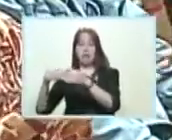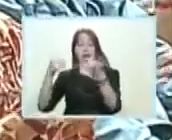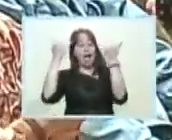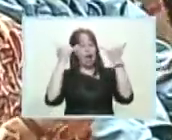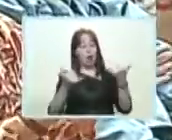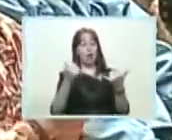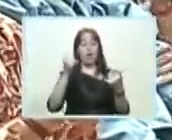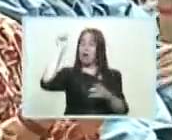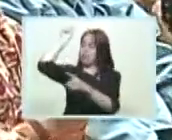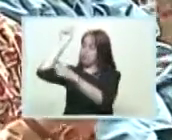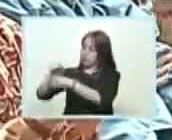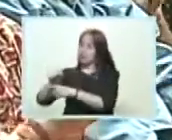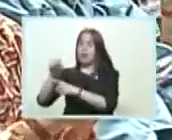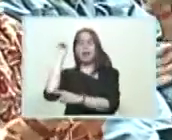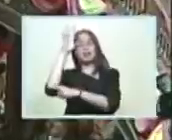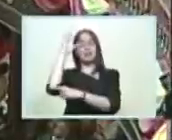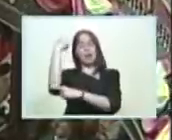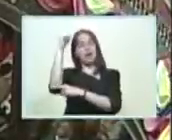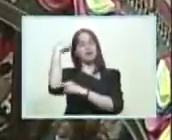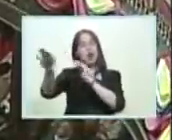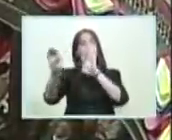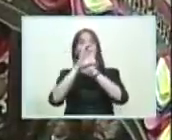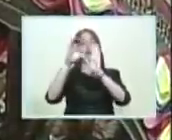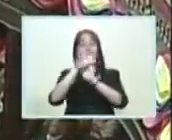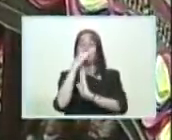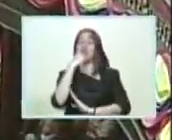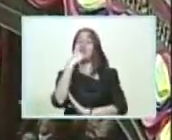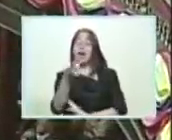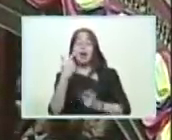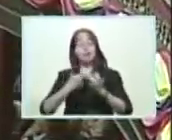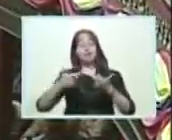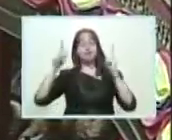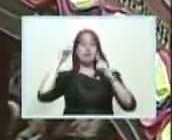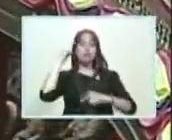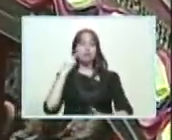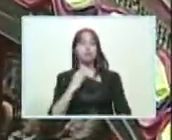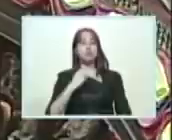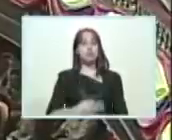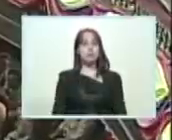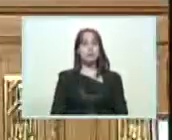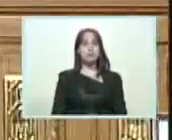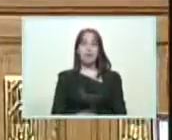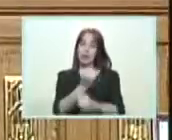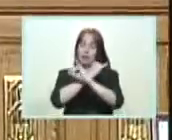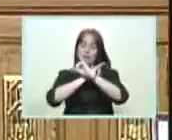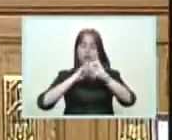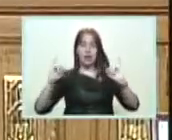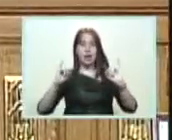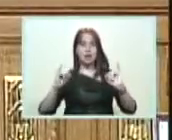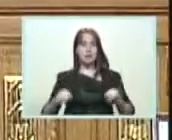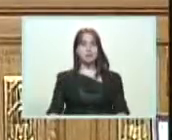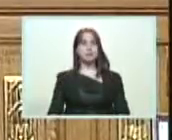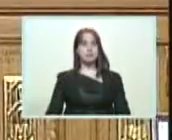Nacional Constituyente. Dijera nuestro libertador, y así termino,